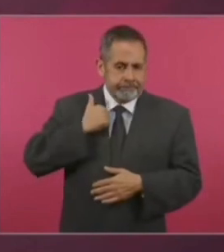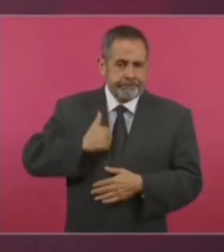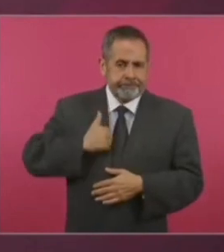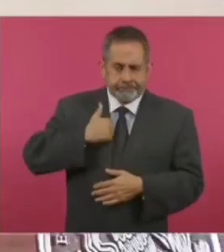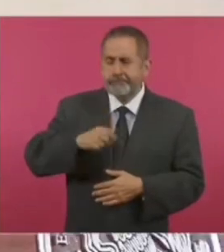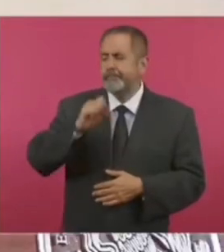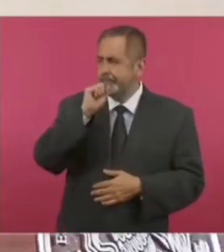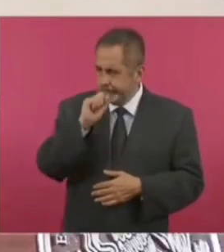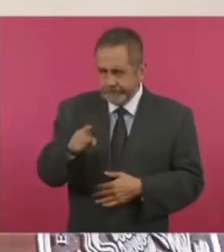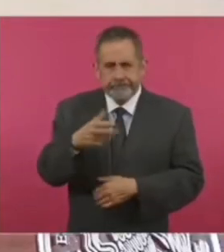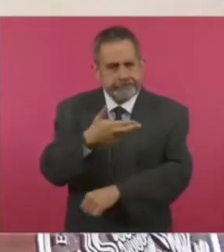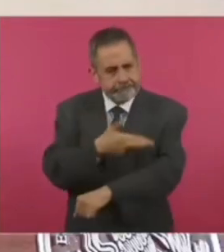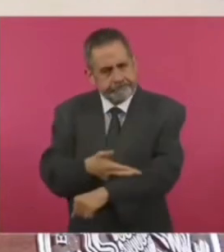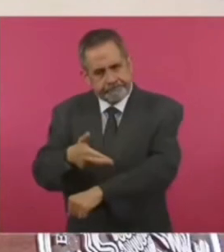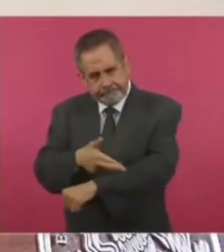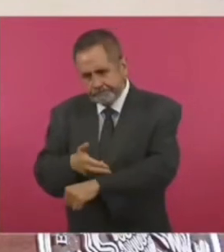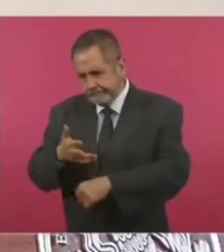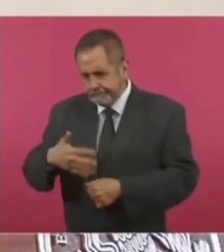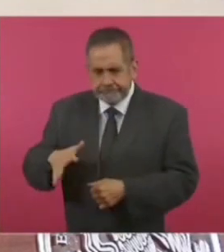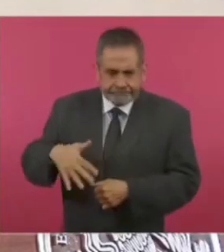también